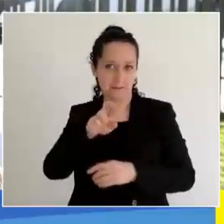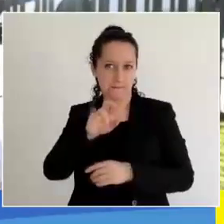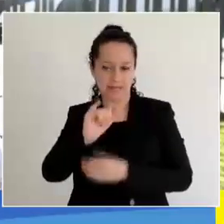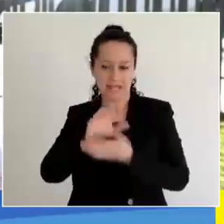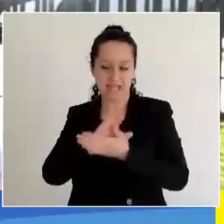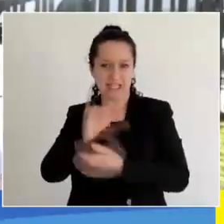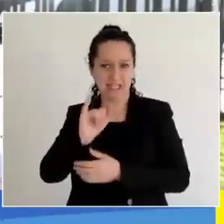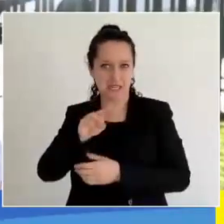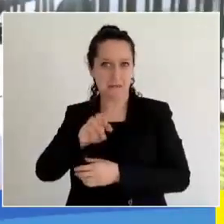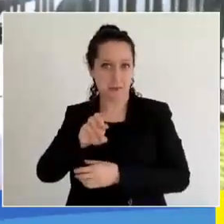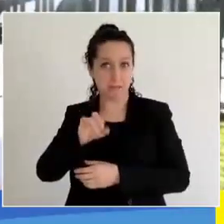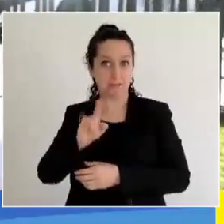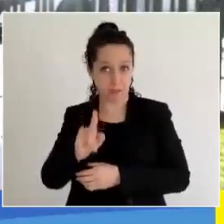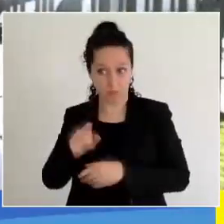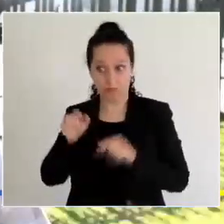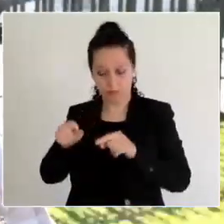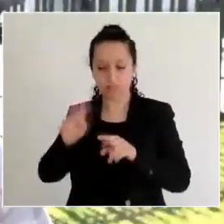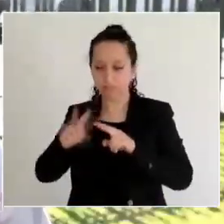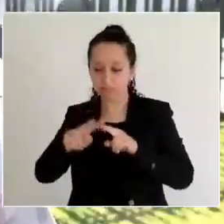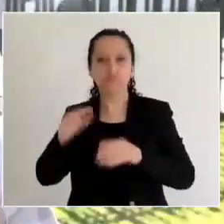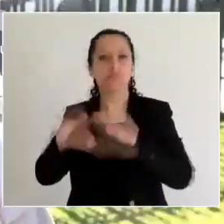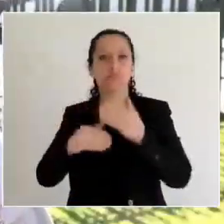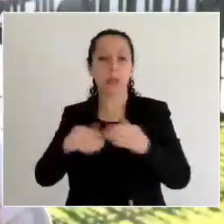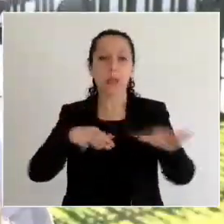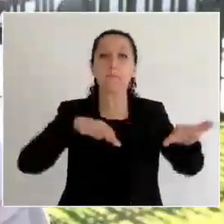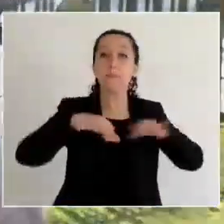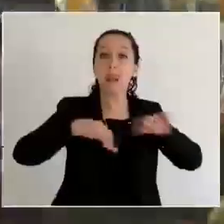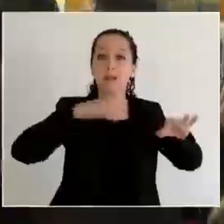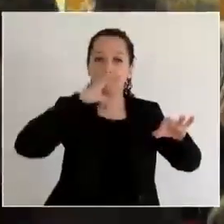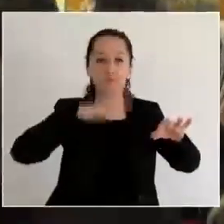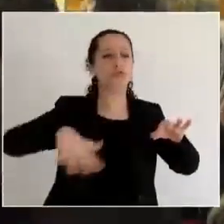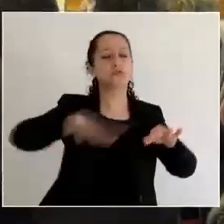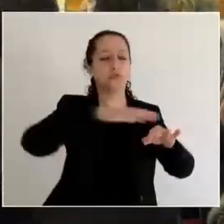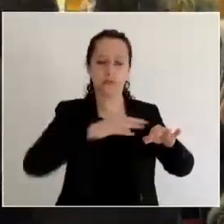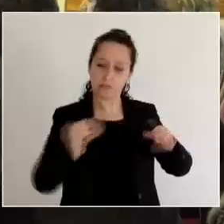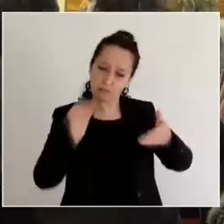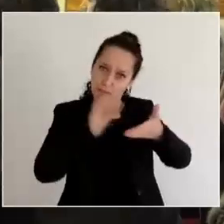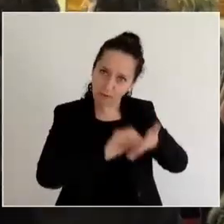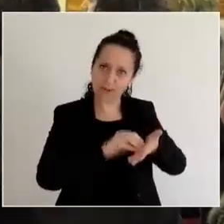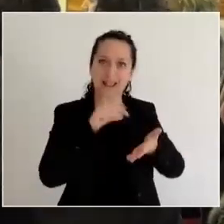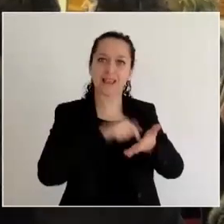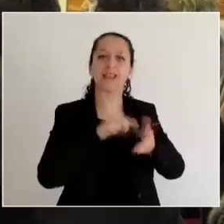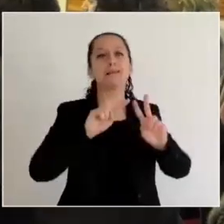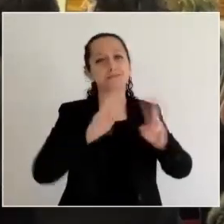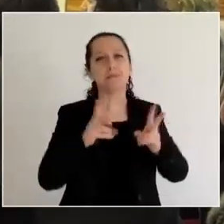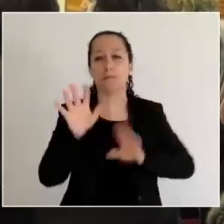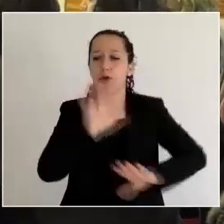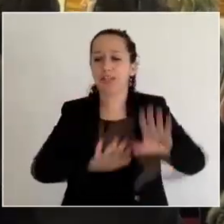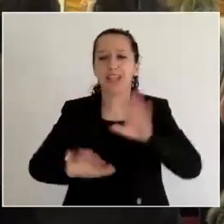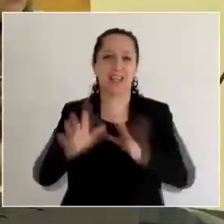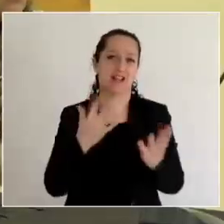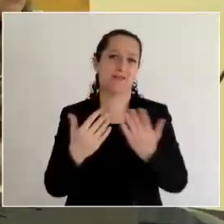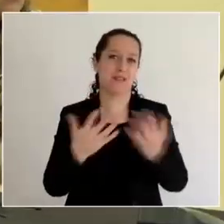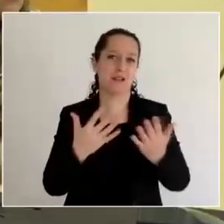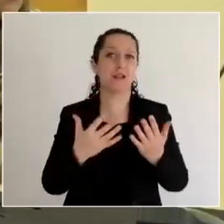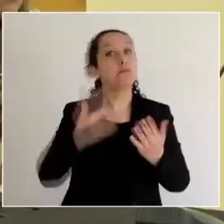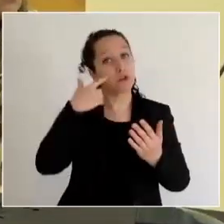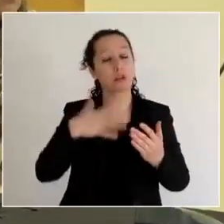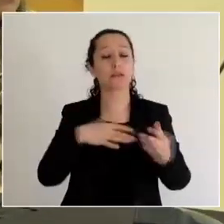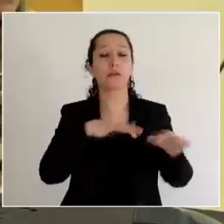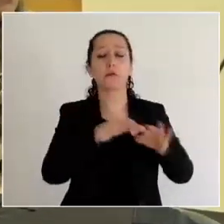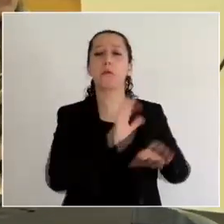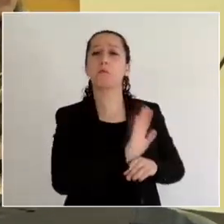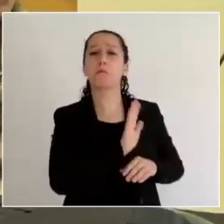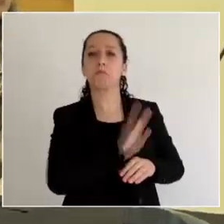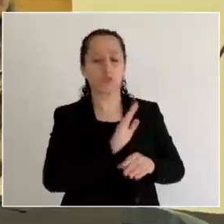y que quede reflejado en nuestro plan regulador comunal. Por eso es la importancia de esta enmienda, de